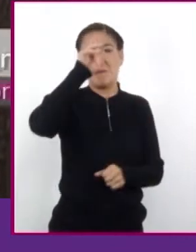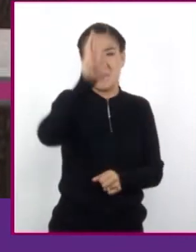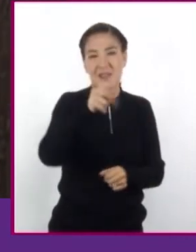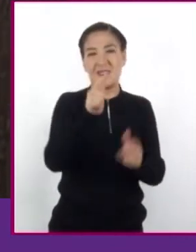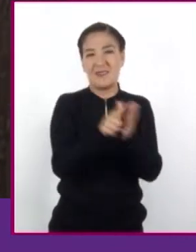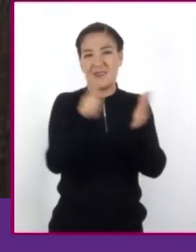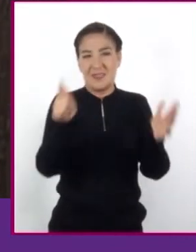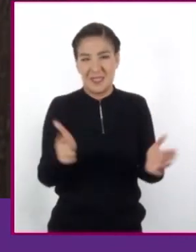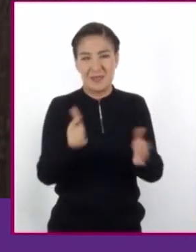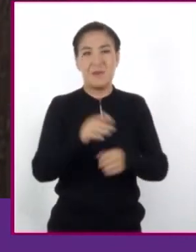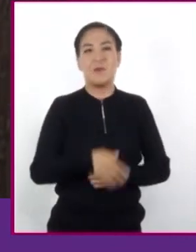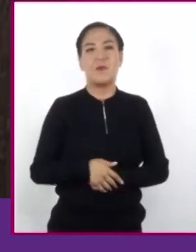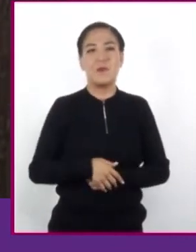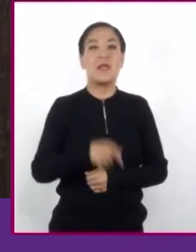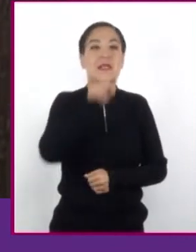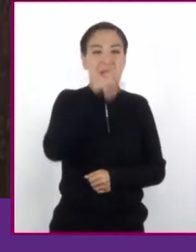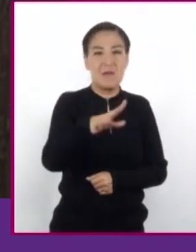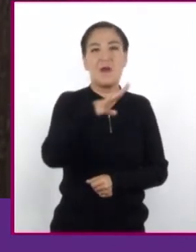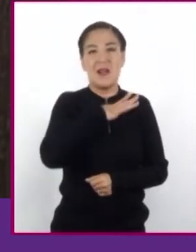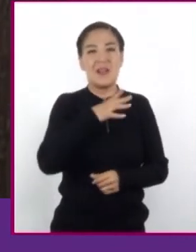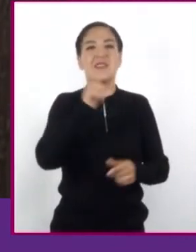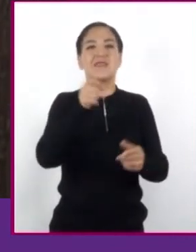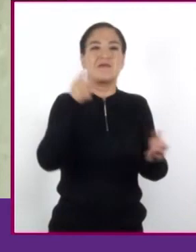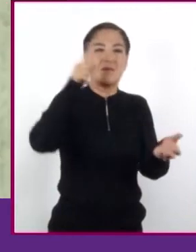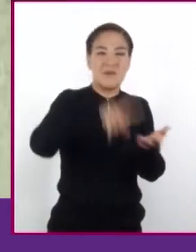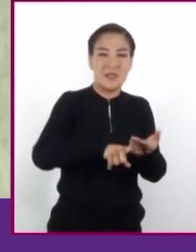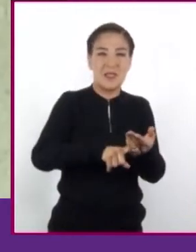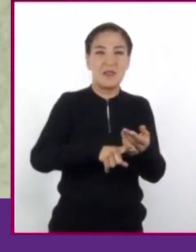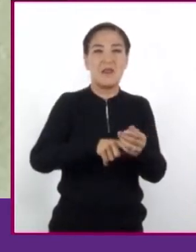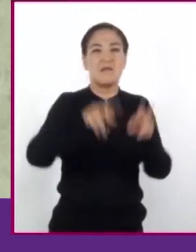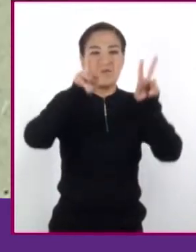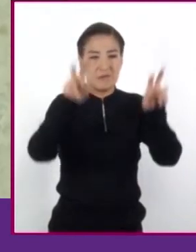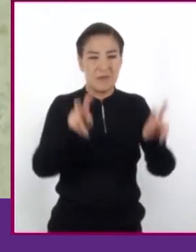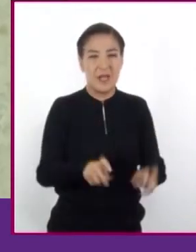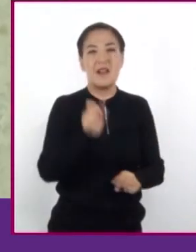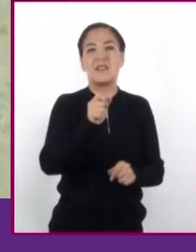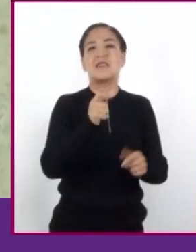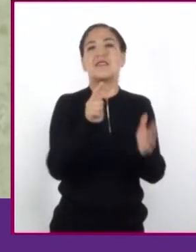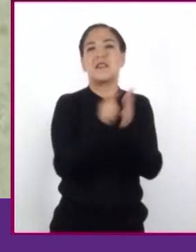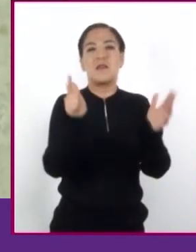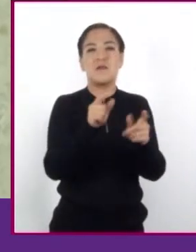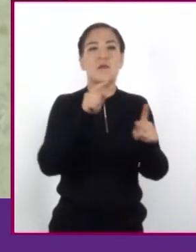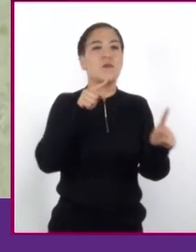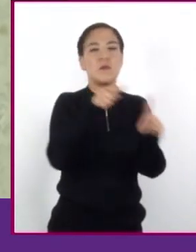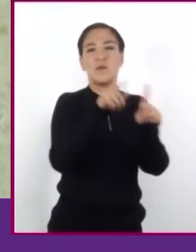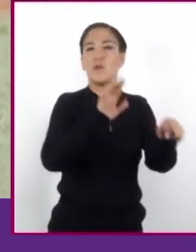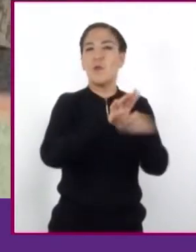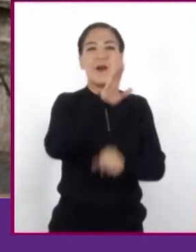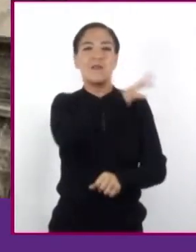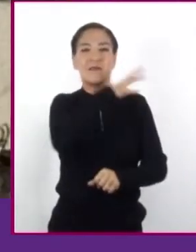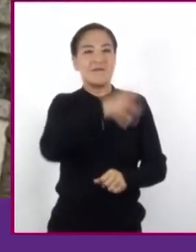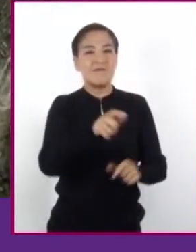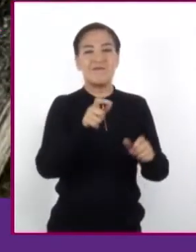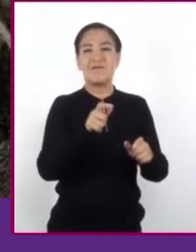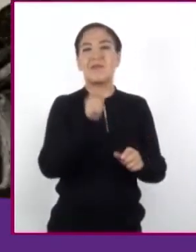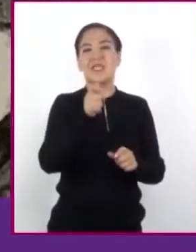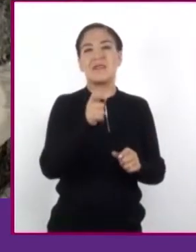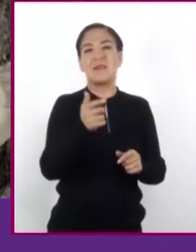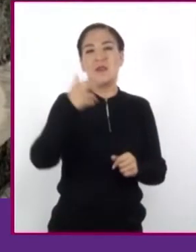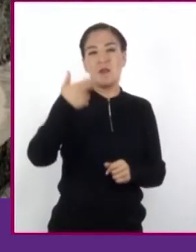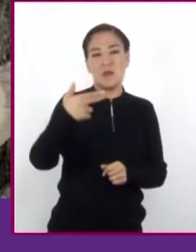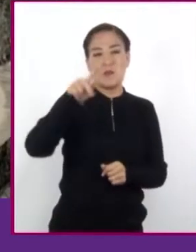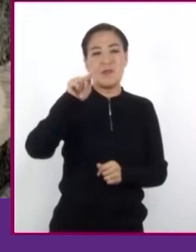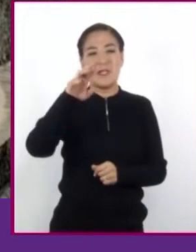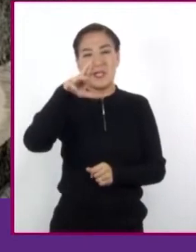libros. Y aparecen también muchos títulos de libros concretos, a veces libros en general, por ejemplo, de Lutero,